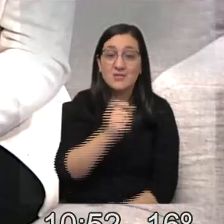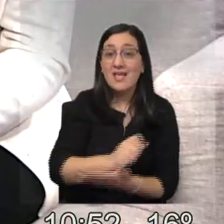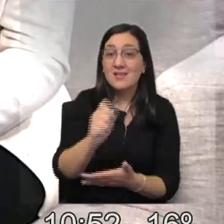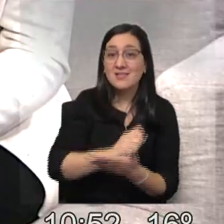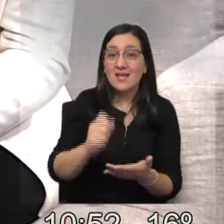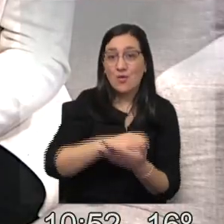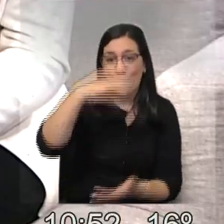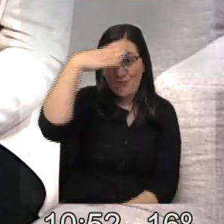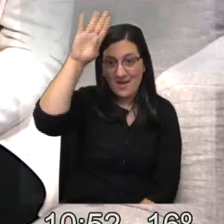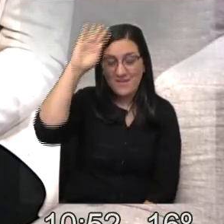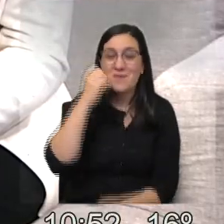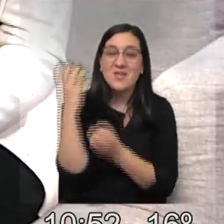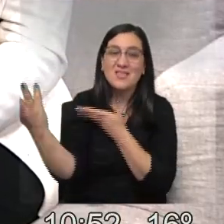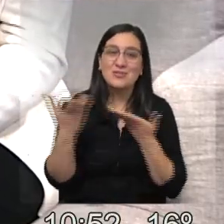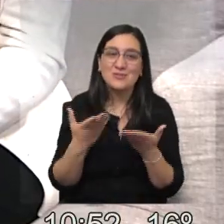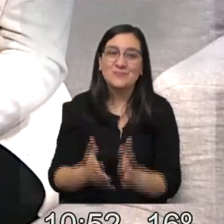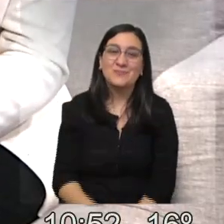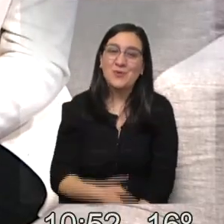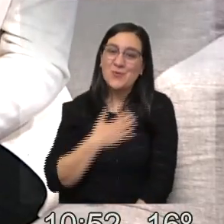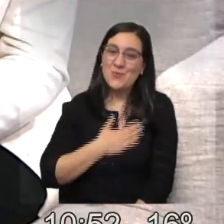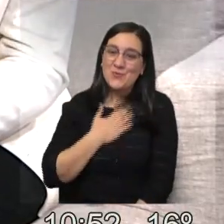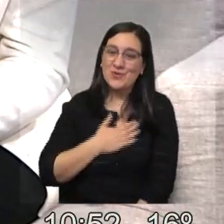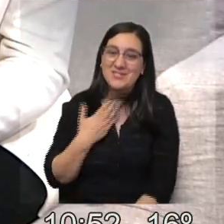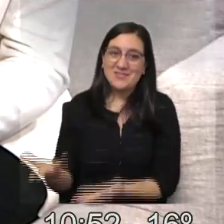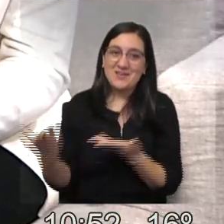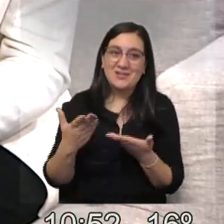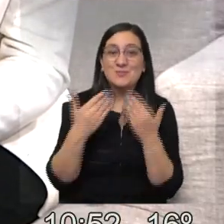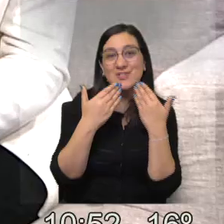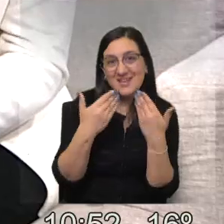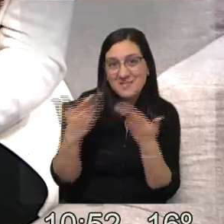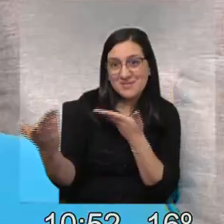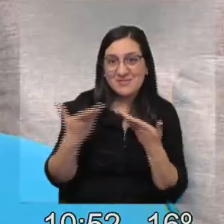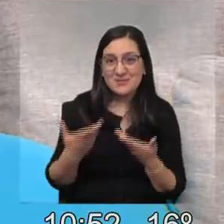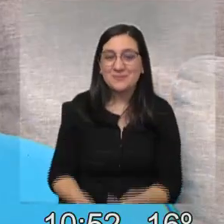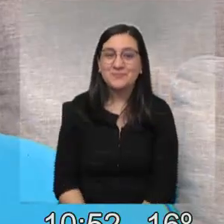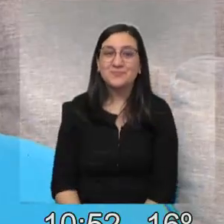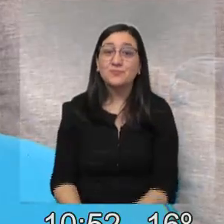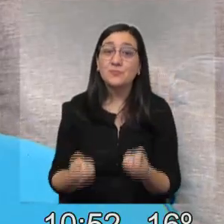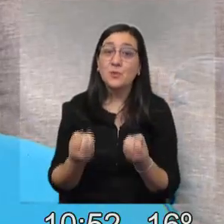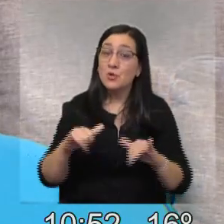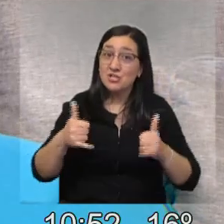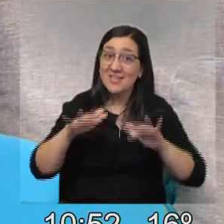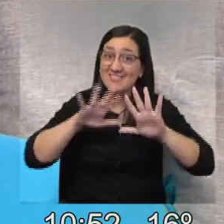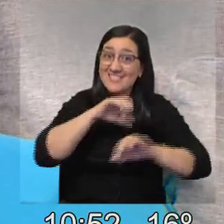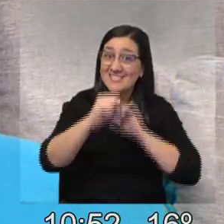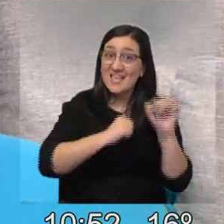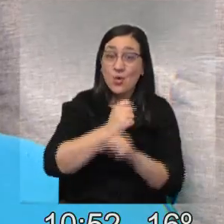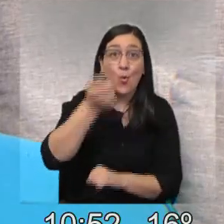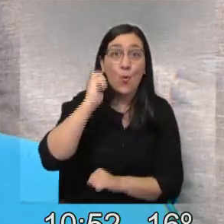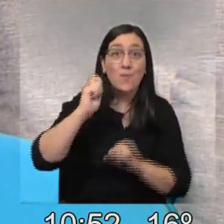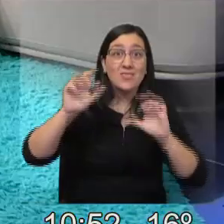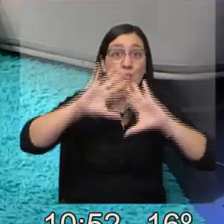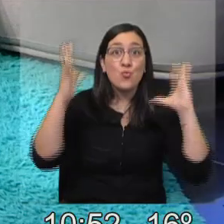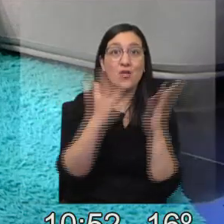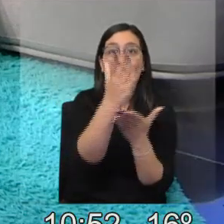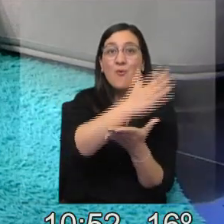cubana. Bienvenidos, bienvenida, ¿cómo están? Qué gusto recibirles. Buenos días, gracias por recibirnos. Bueno, 10 años del Mundial Poético. Cuéntenos un